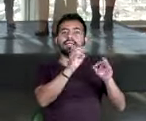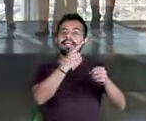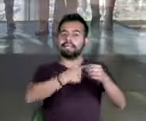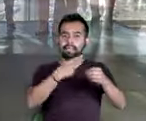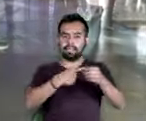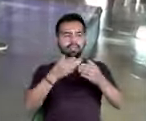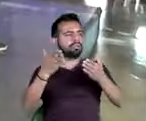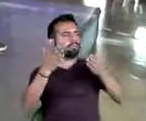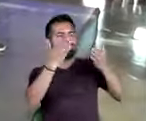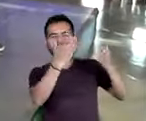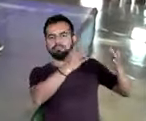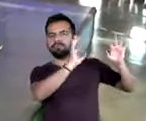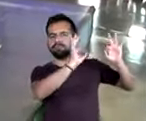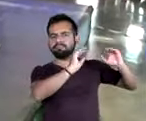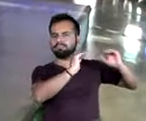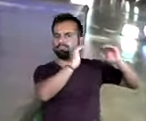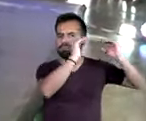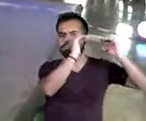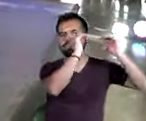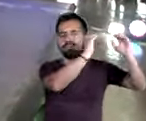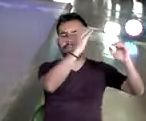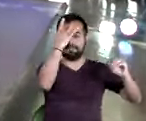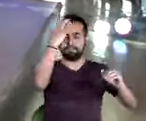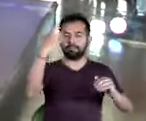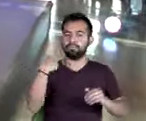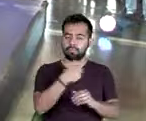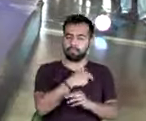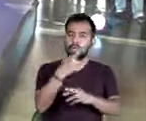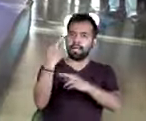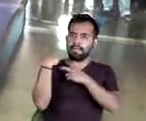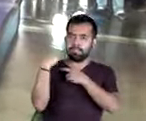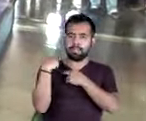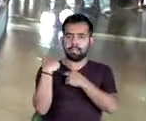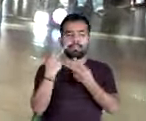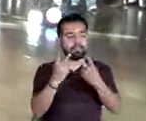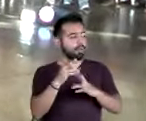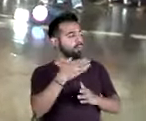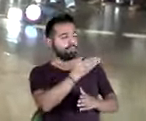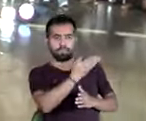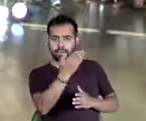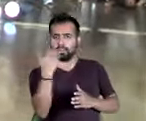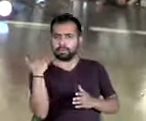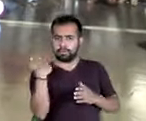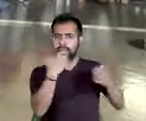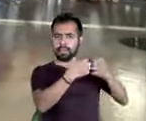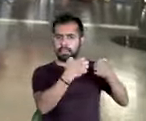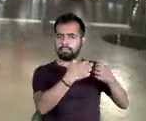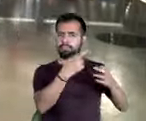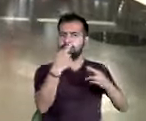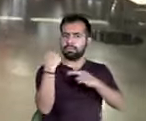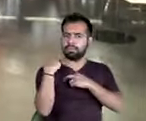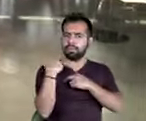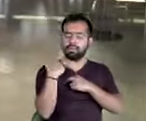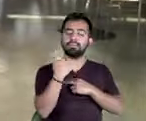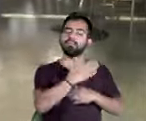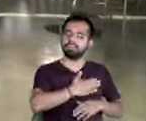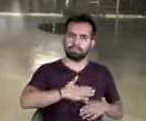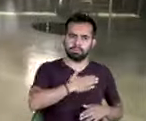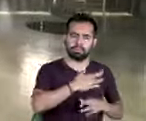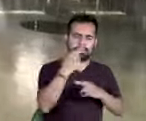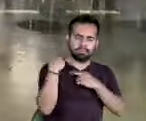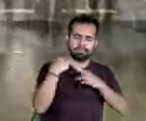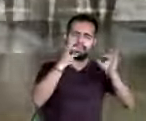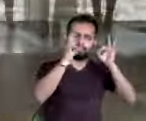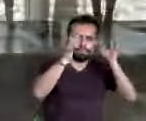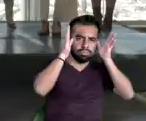puede esperar menos. De hecho, la responsabilidad que tienen ustedes, compañeros y compañeras, la responsabilidad que tenemos todos, no es de cara a la alcaldía, a